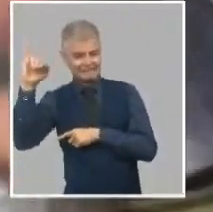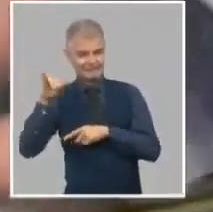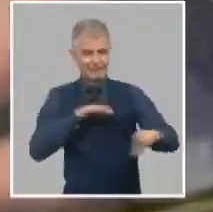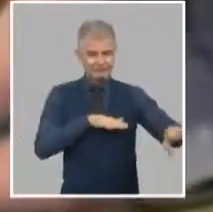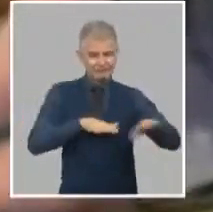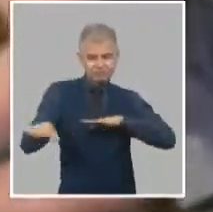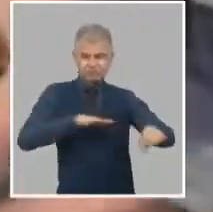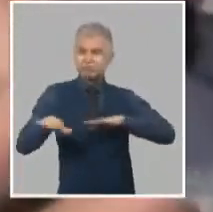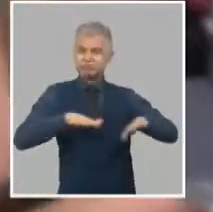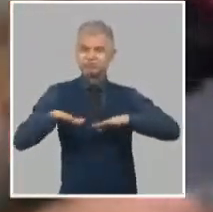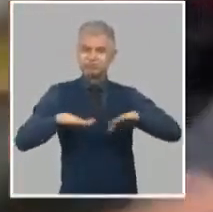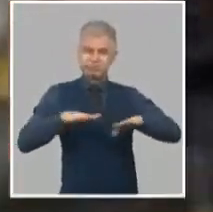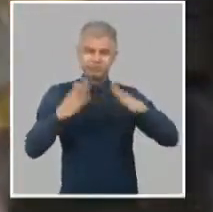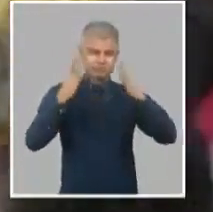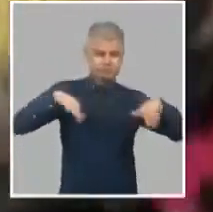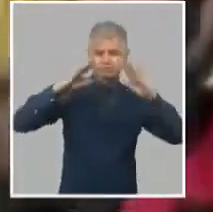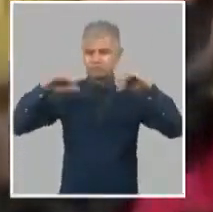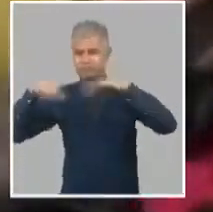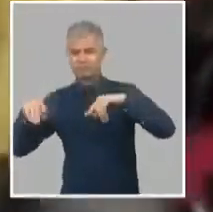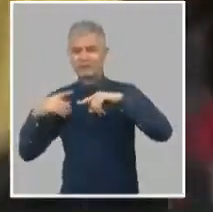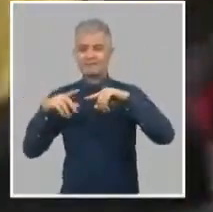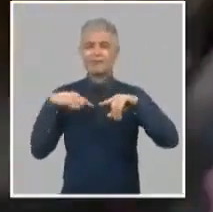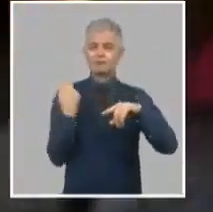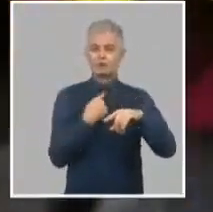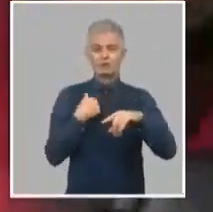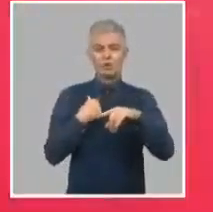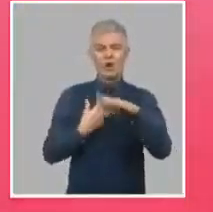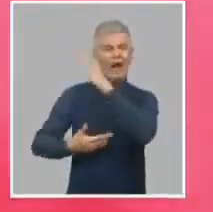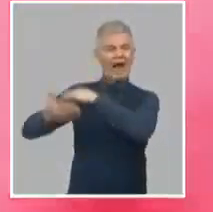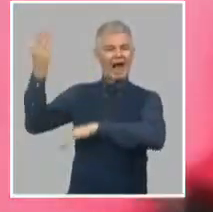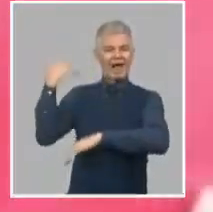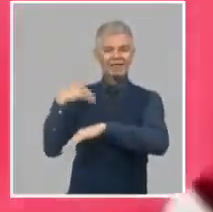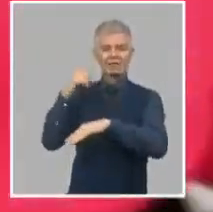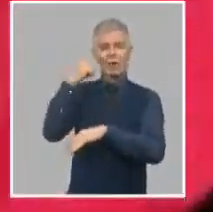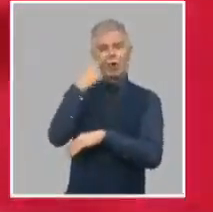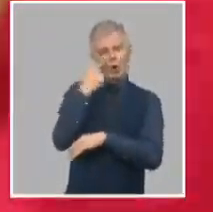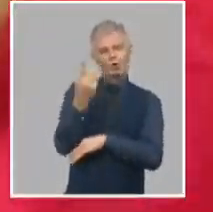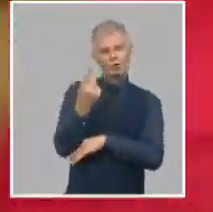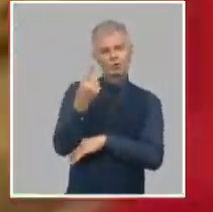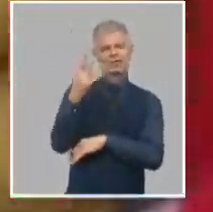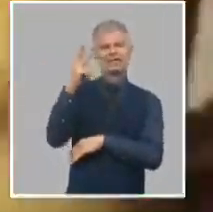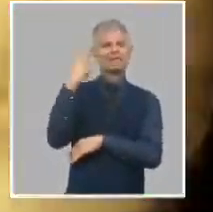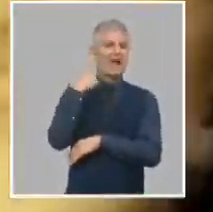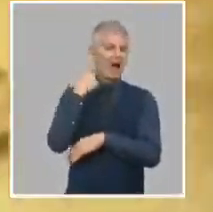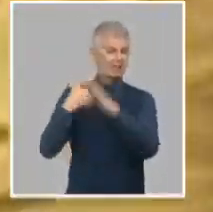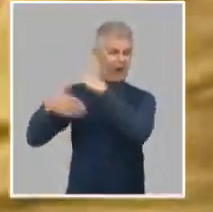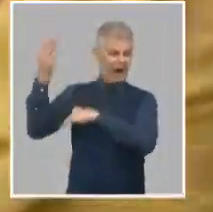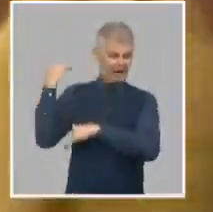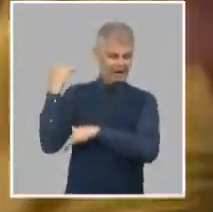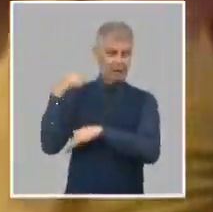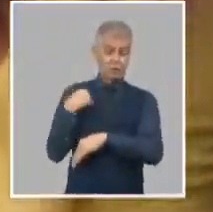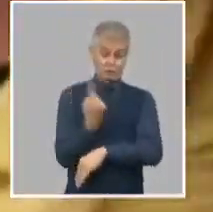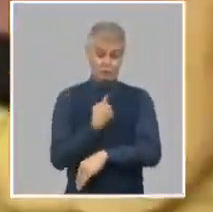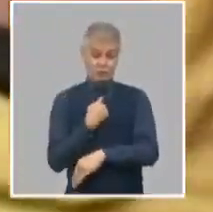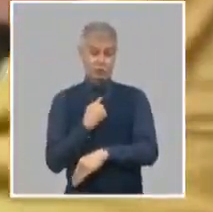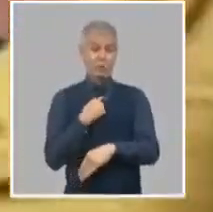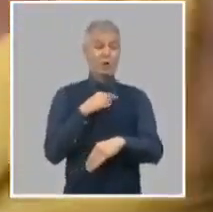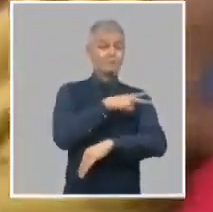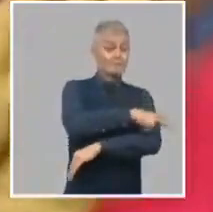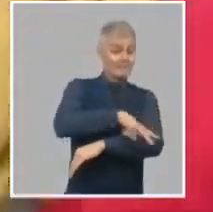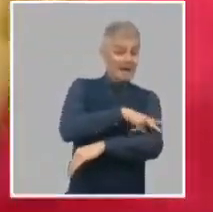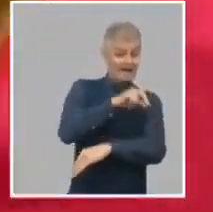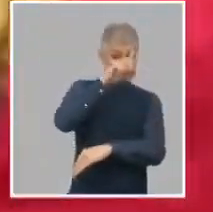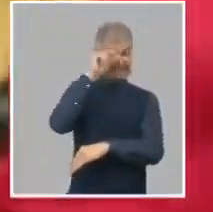anterior de 3 años, estábamos nosotros en El Salvador cuando nos asignaron venir